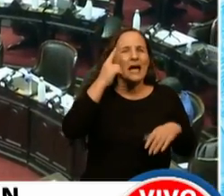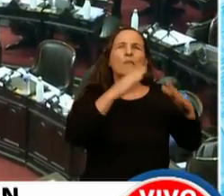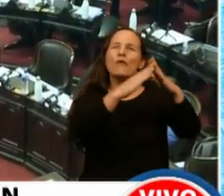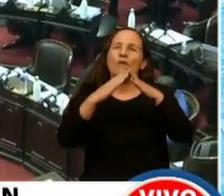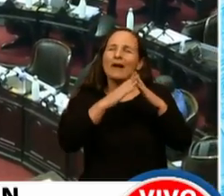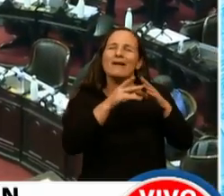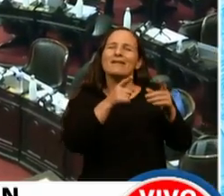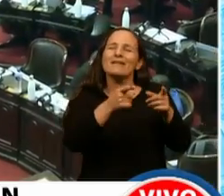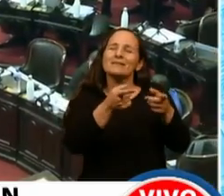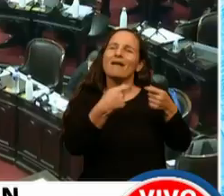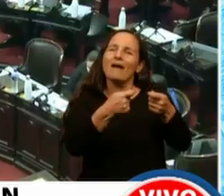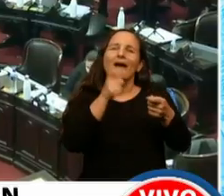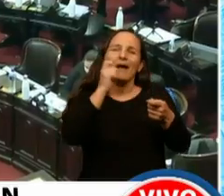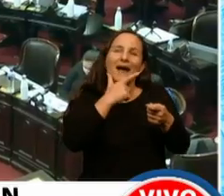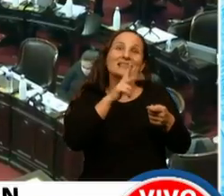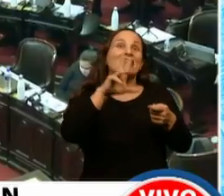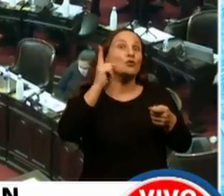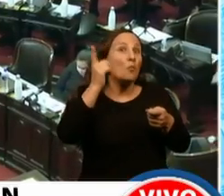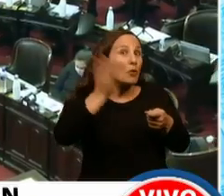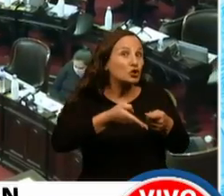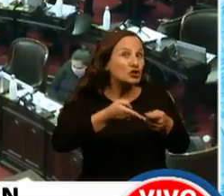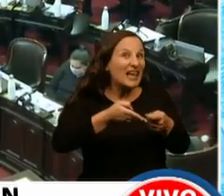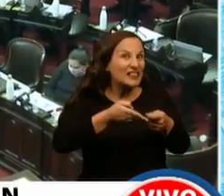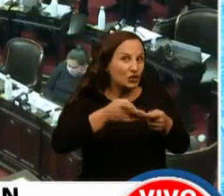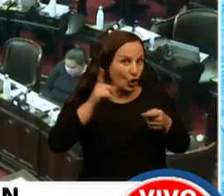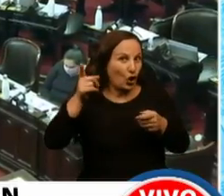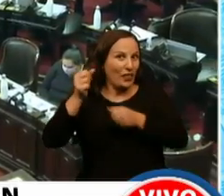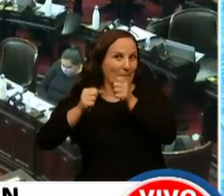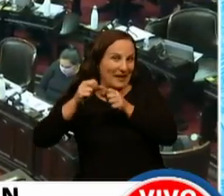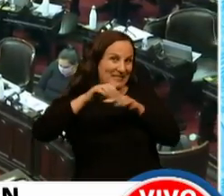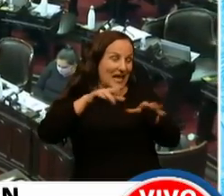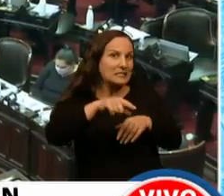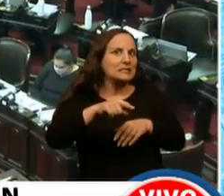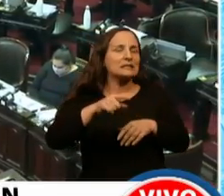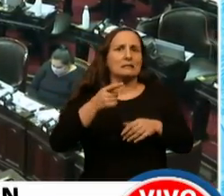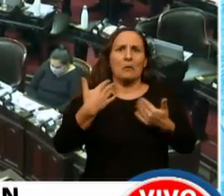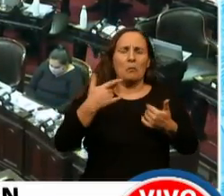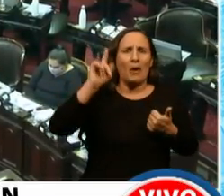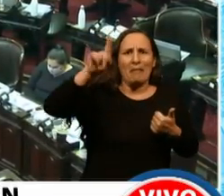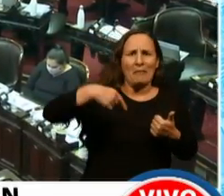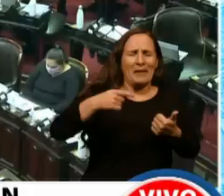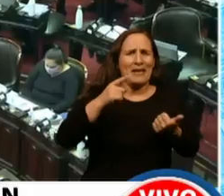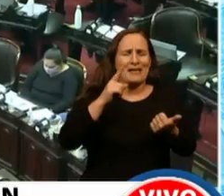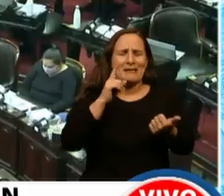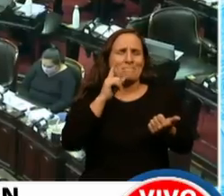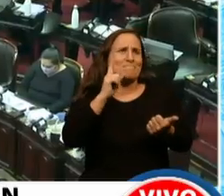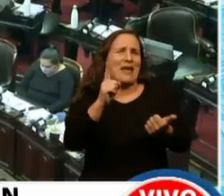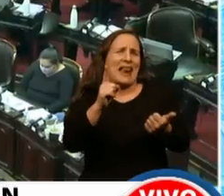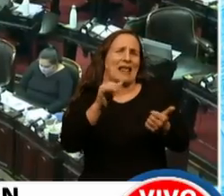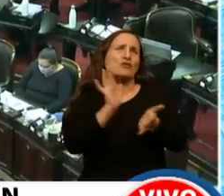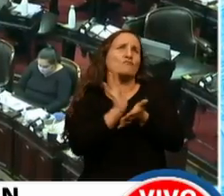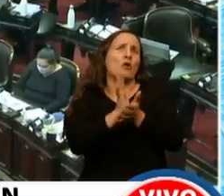representa el 31 por ciento del gas entregado por distribuidora esto puede convertir ese venta bomba